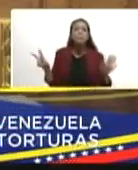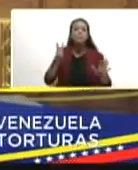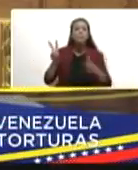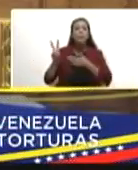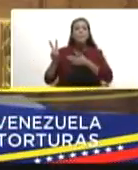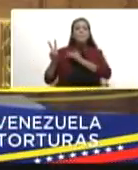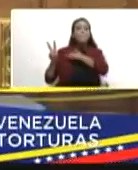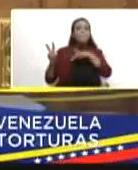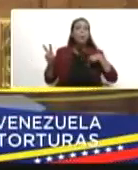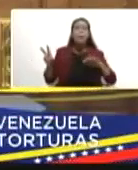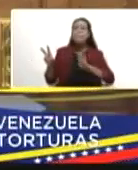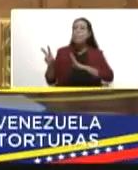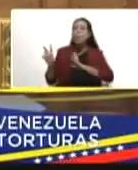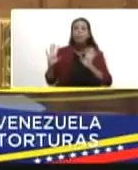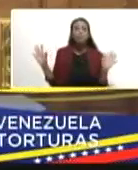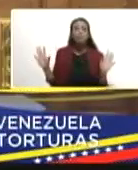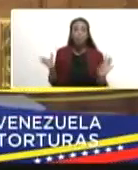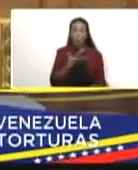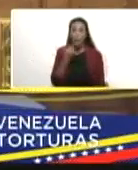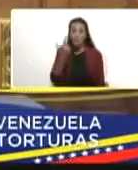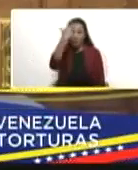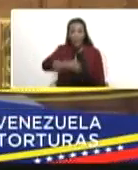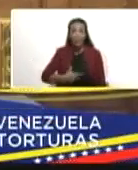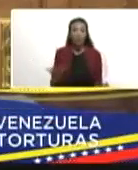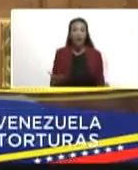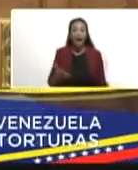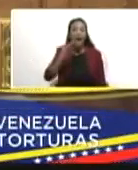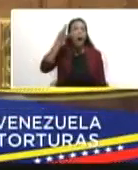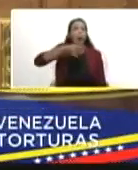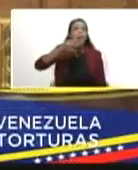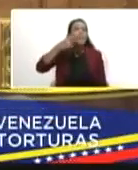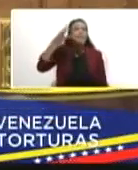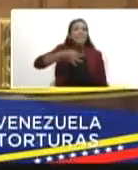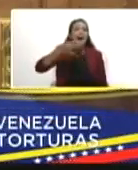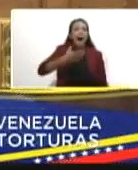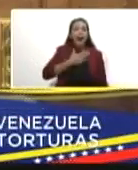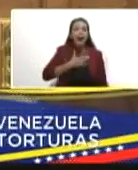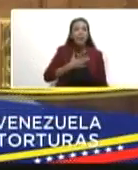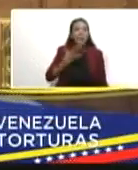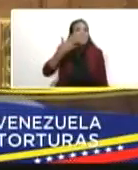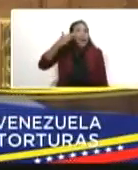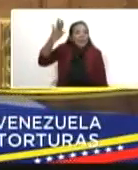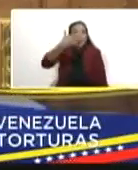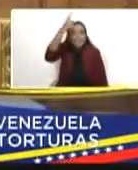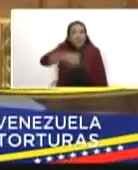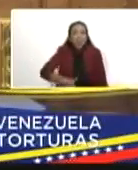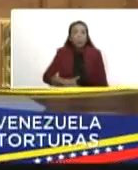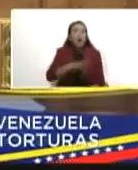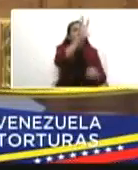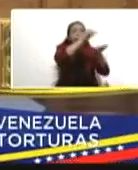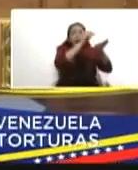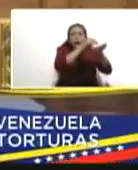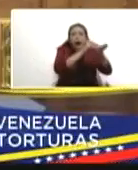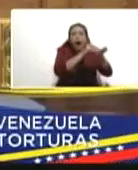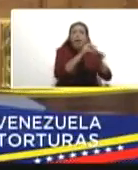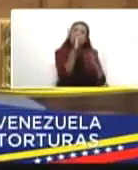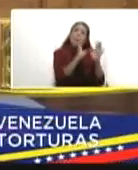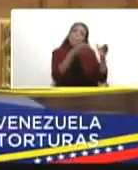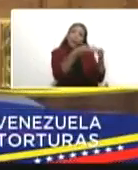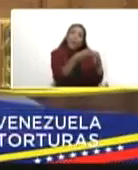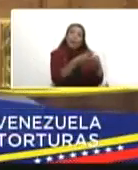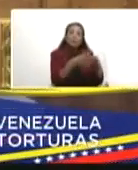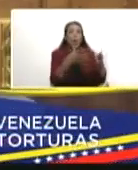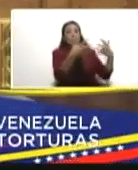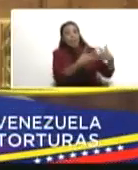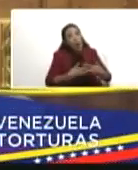venezolanas son lo mejor que un ser humano pueda tener imagínense ustedes que uno tenga que llamar al departamento de